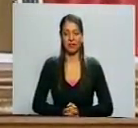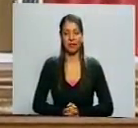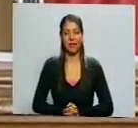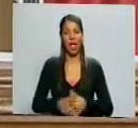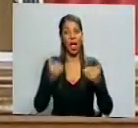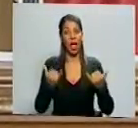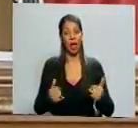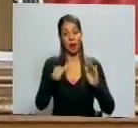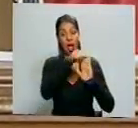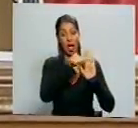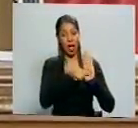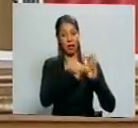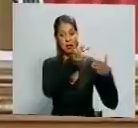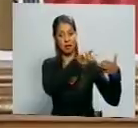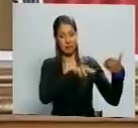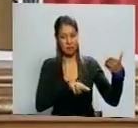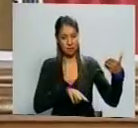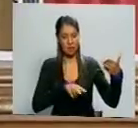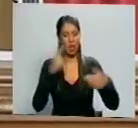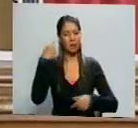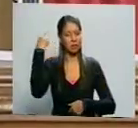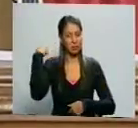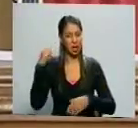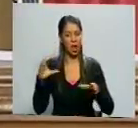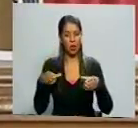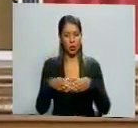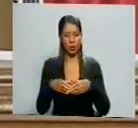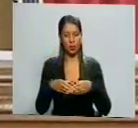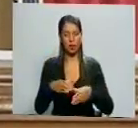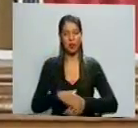Leemos el acta de la sesión anterior.